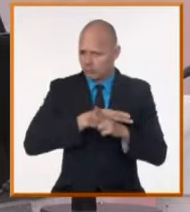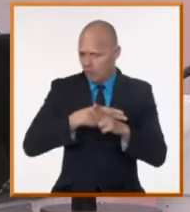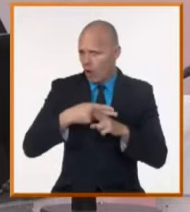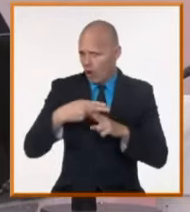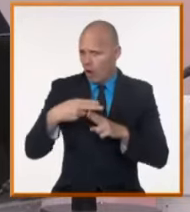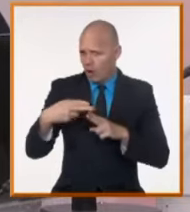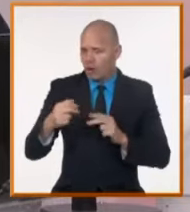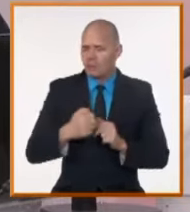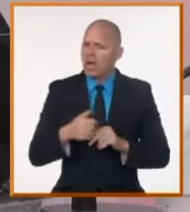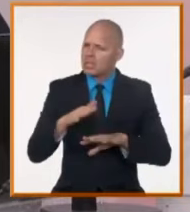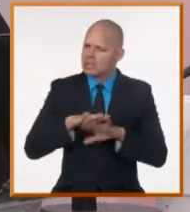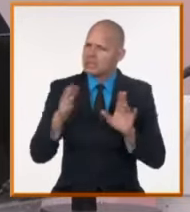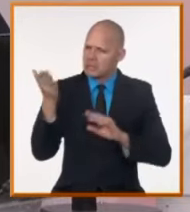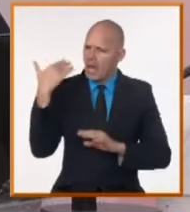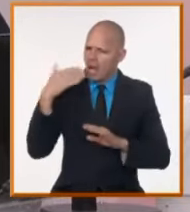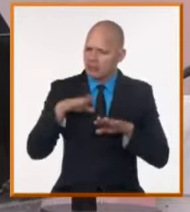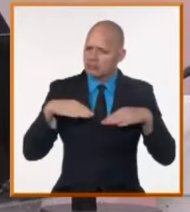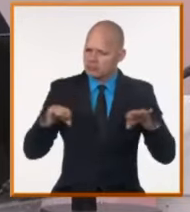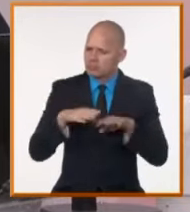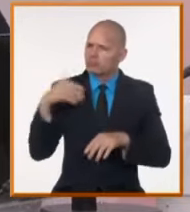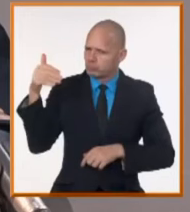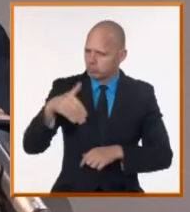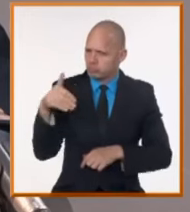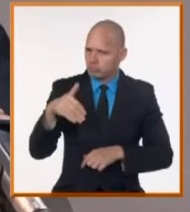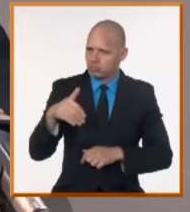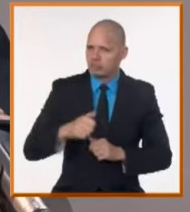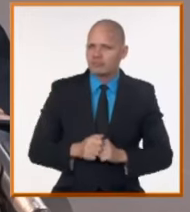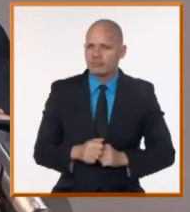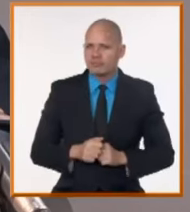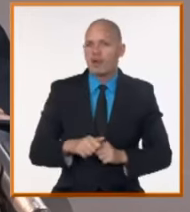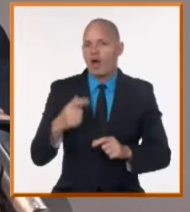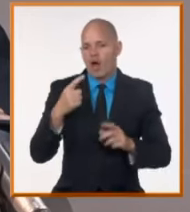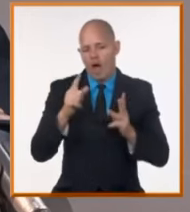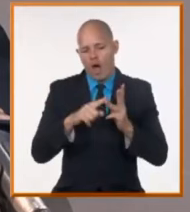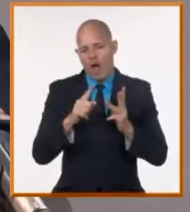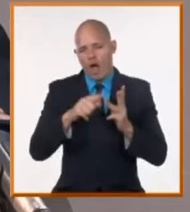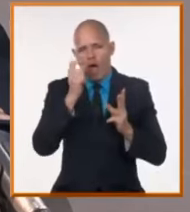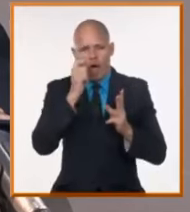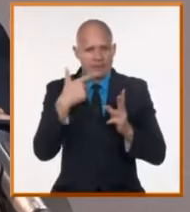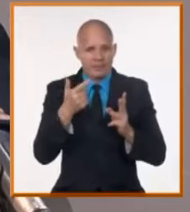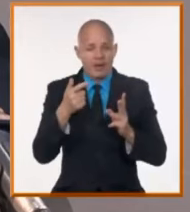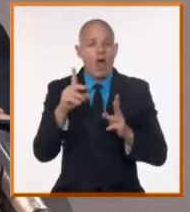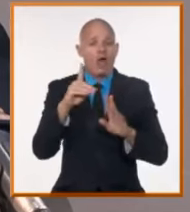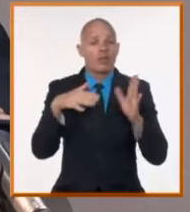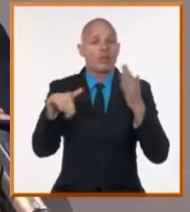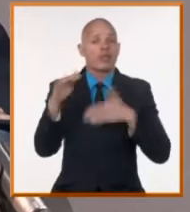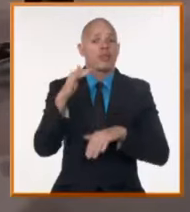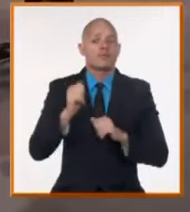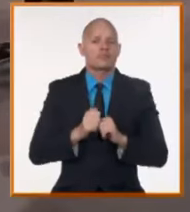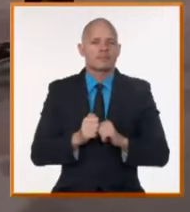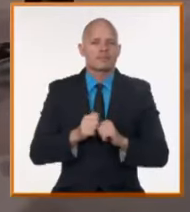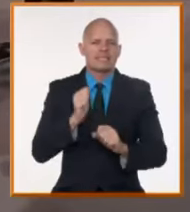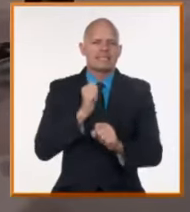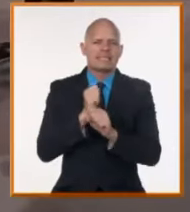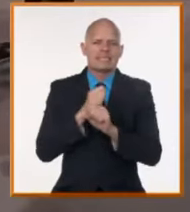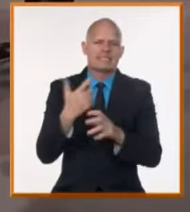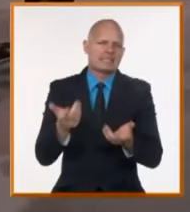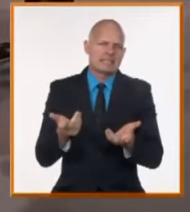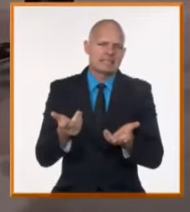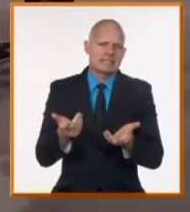De venir acá en la mesa, a la mesa redonda, acompañarnos Jorge Hernández Martínez, profesor titular investigador del Centro de